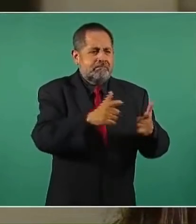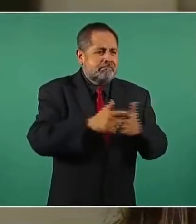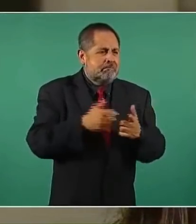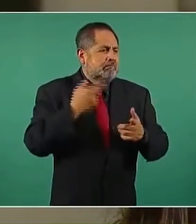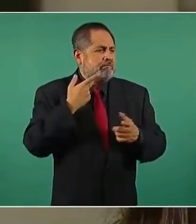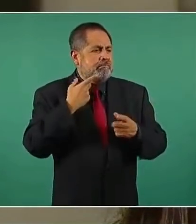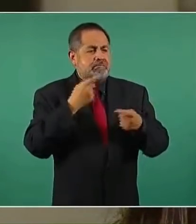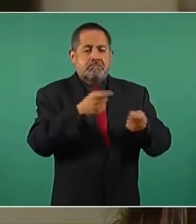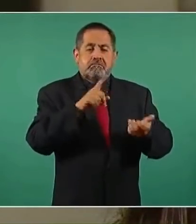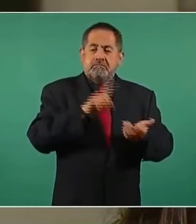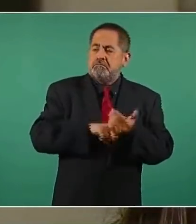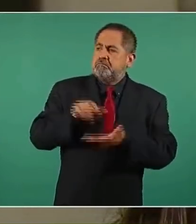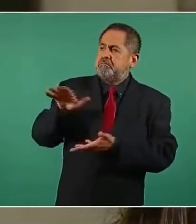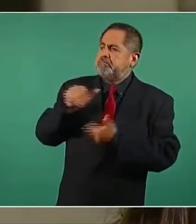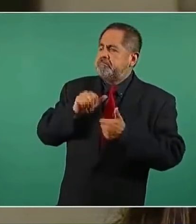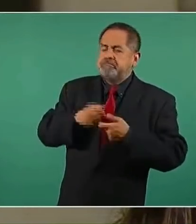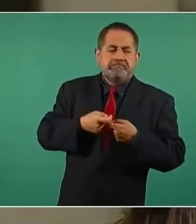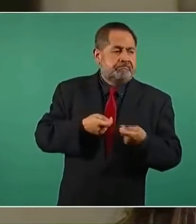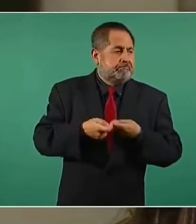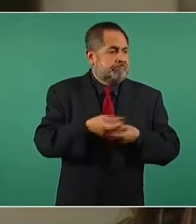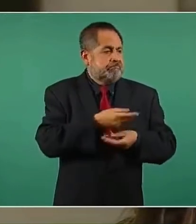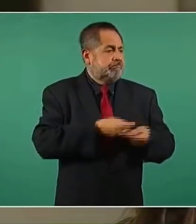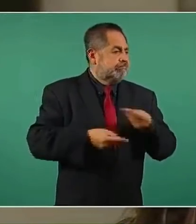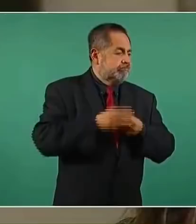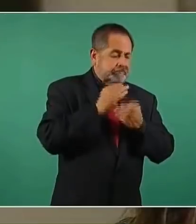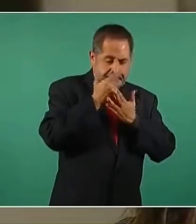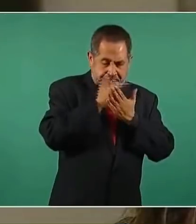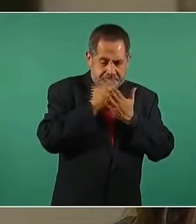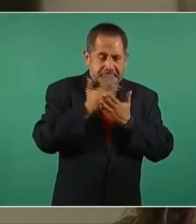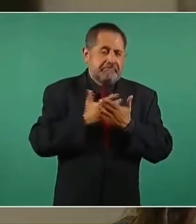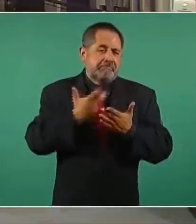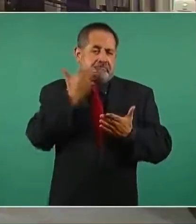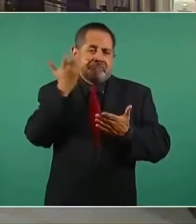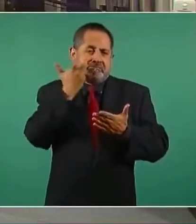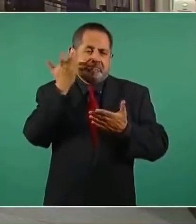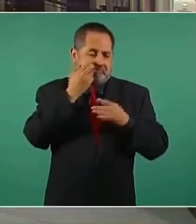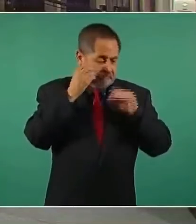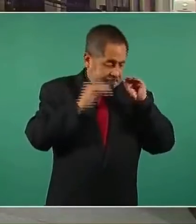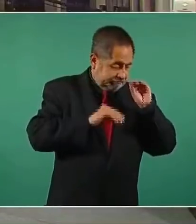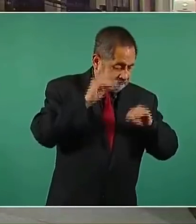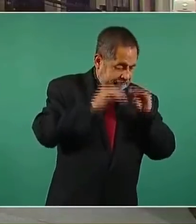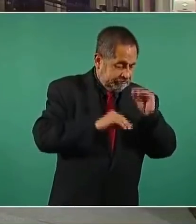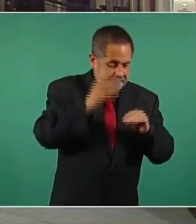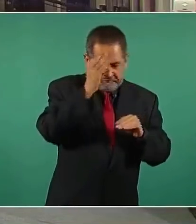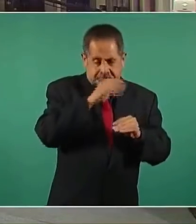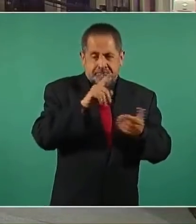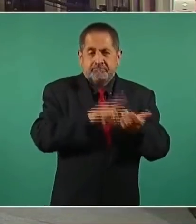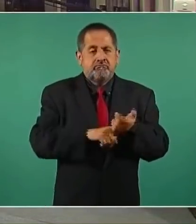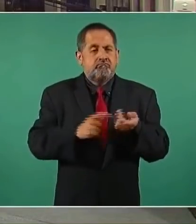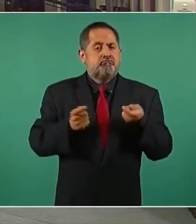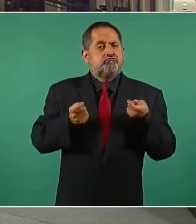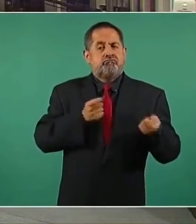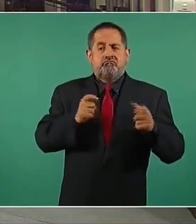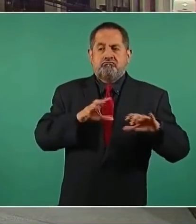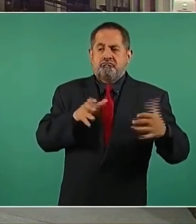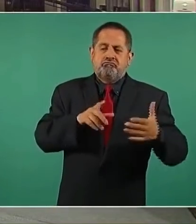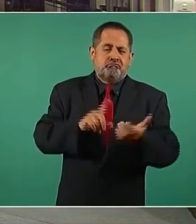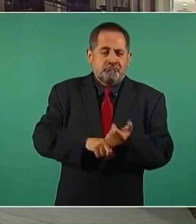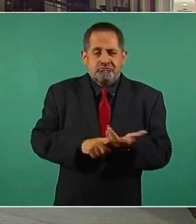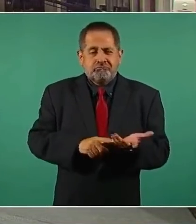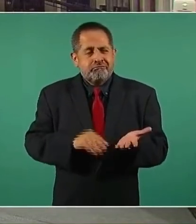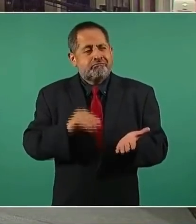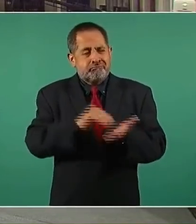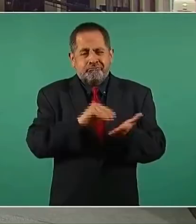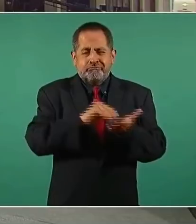democracia interna, manipulando su padrón de militancia para que las cúpulas controlen sus órganos rectores y al mismo tiempo manipulen